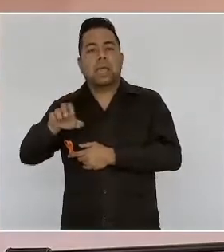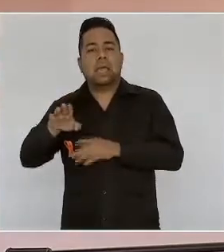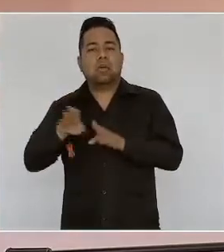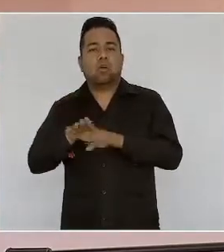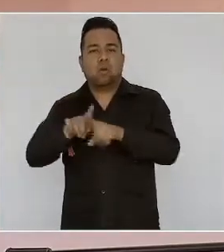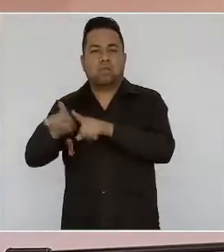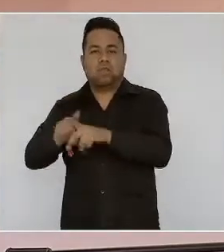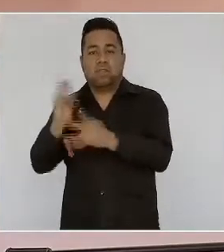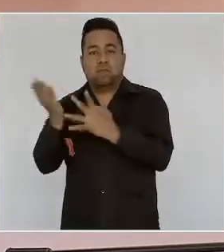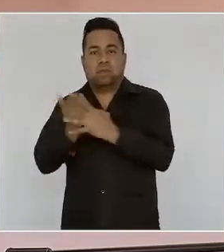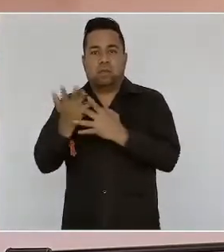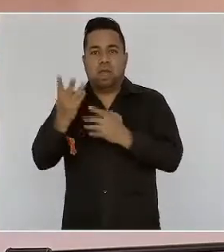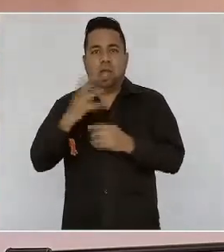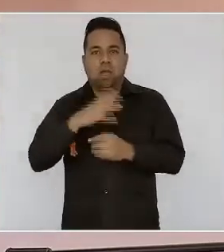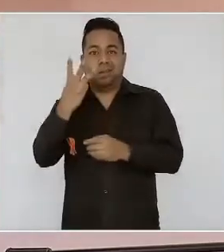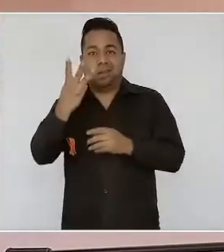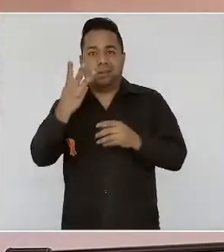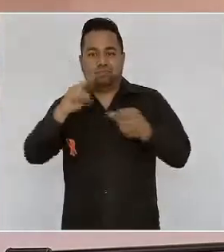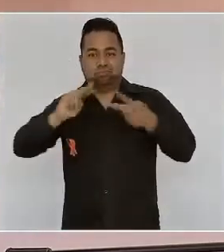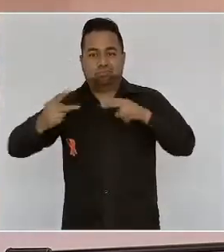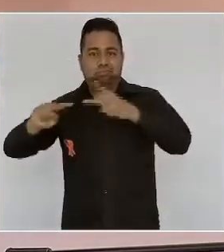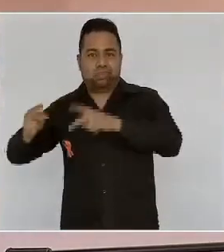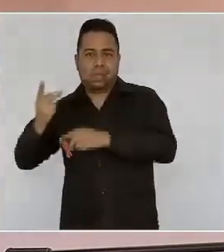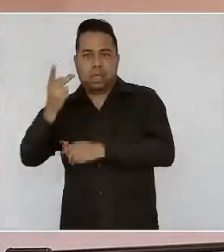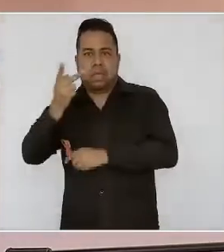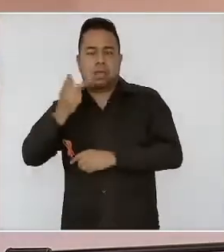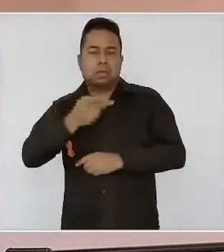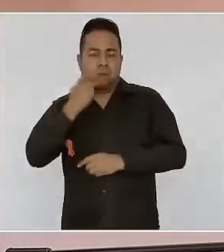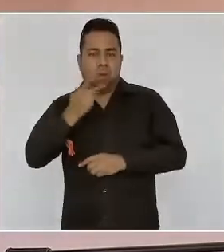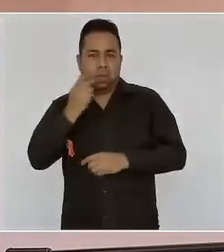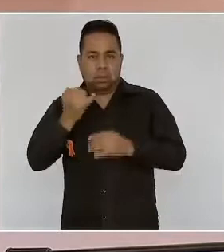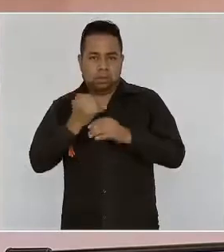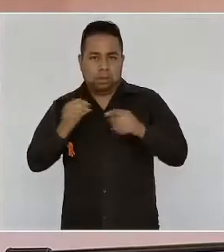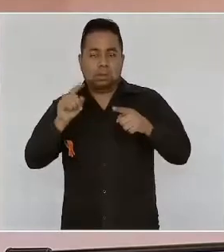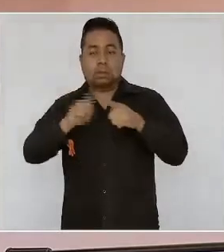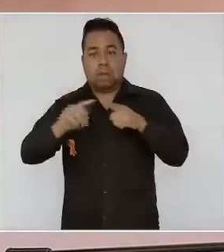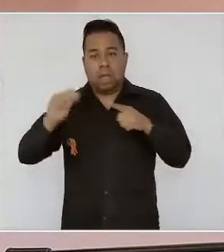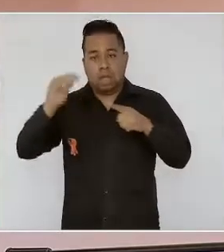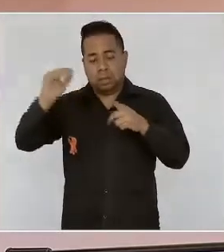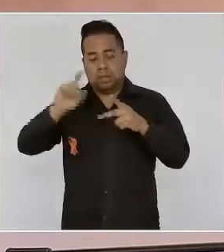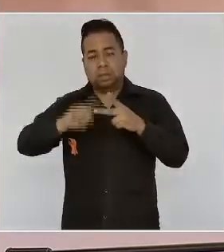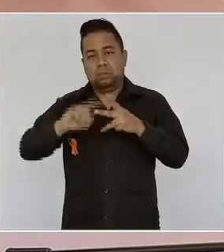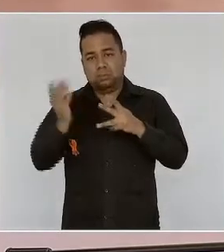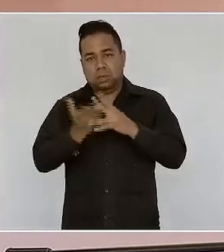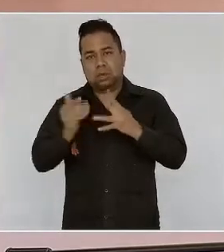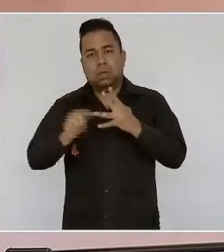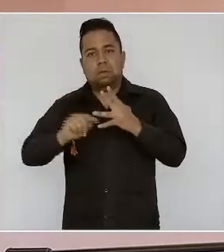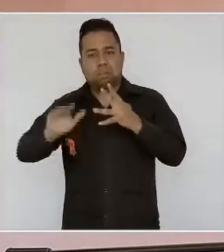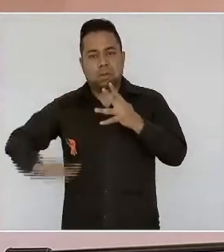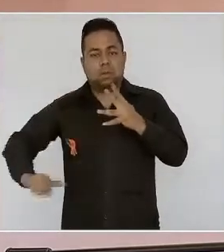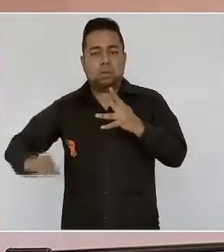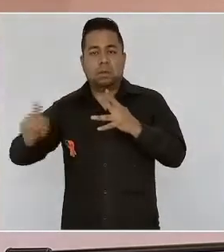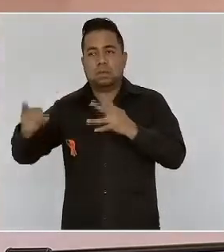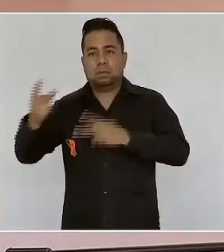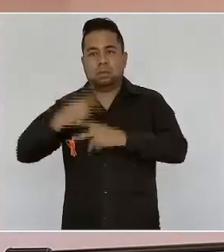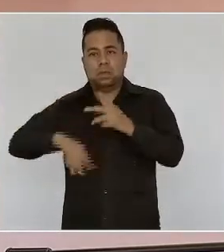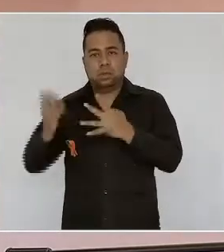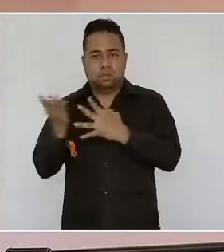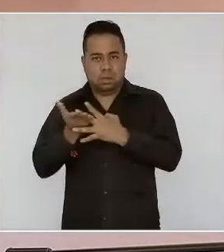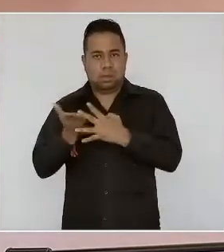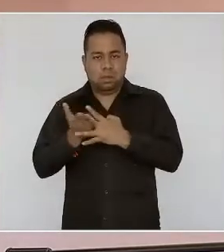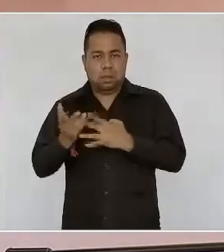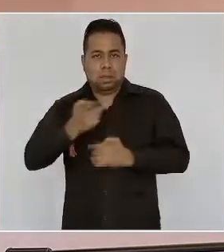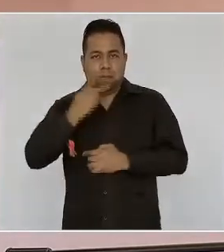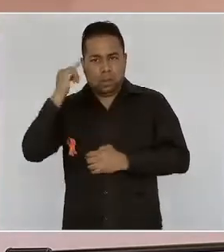identifican tres variantes principales, porque hay varias: la alta, la media y la baja. Y él proviene de la variante